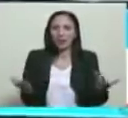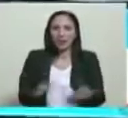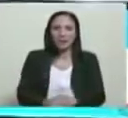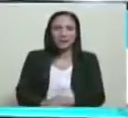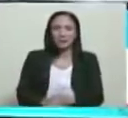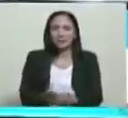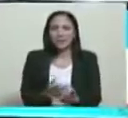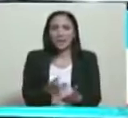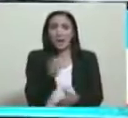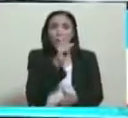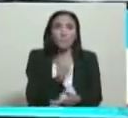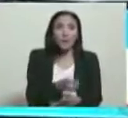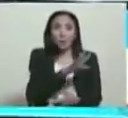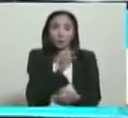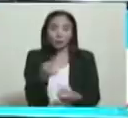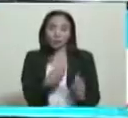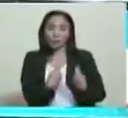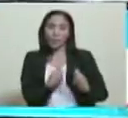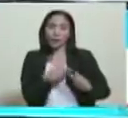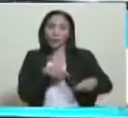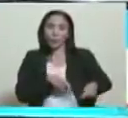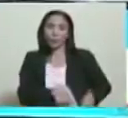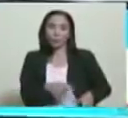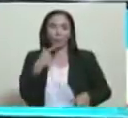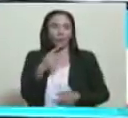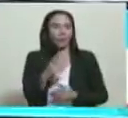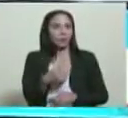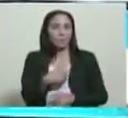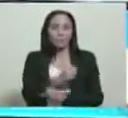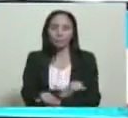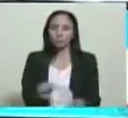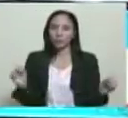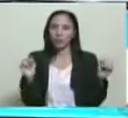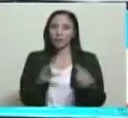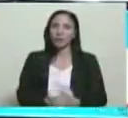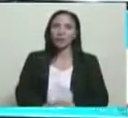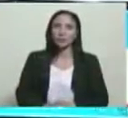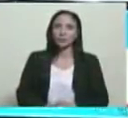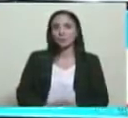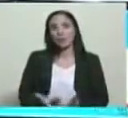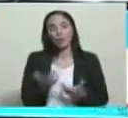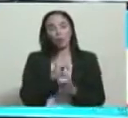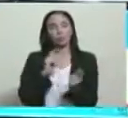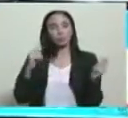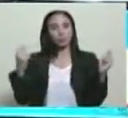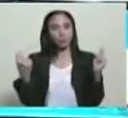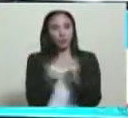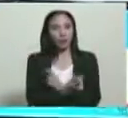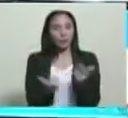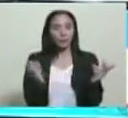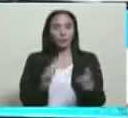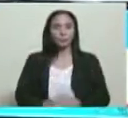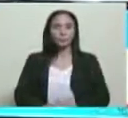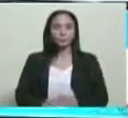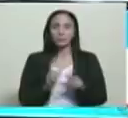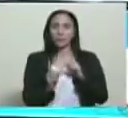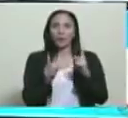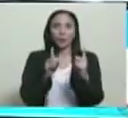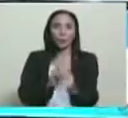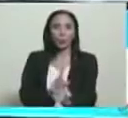para financiamiento. No, así no se puede. Yo lo pongo al revés. Estiro la